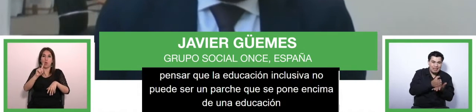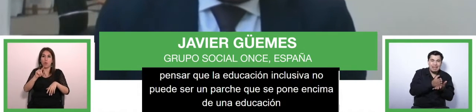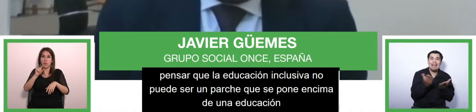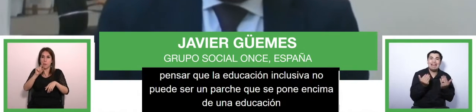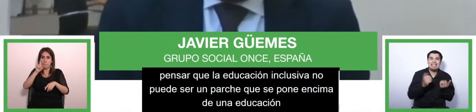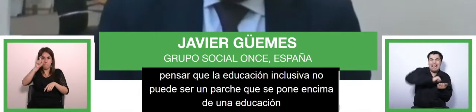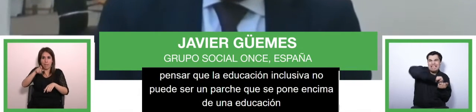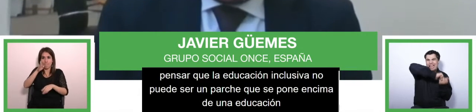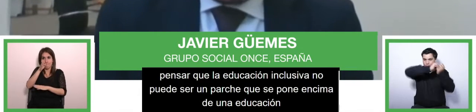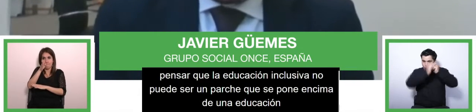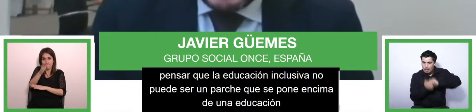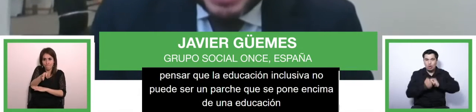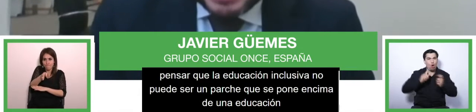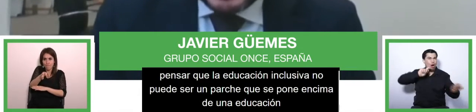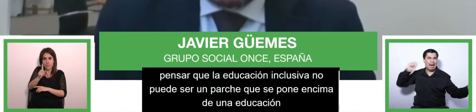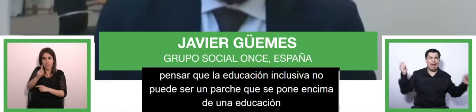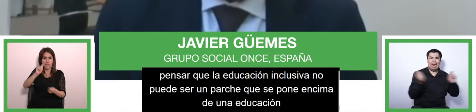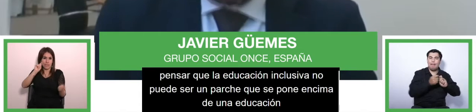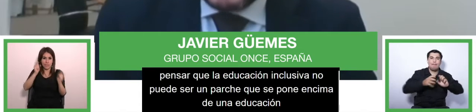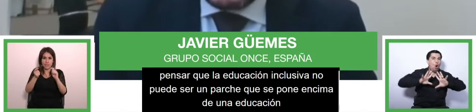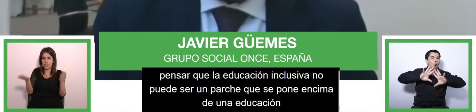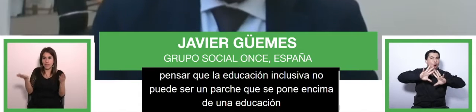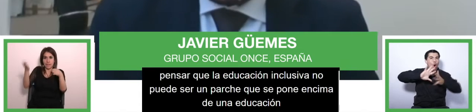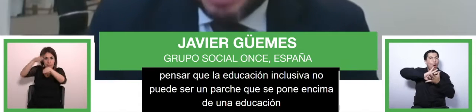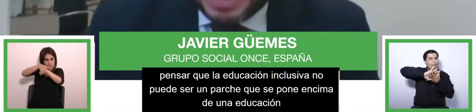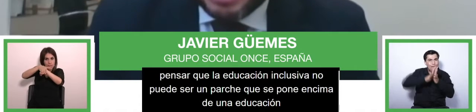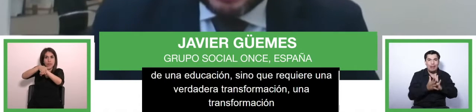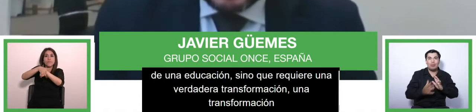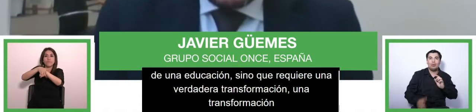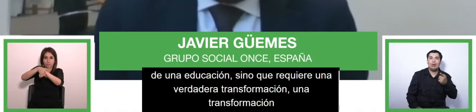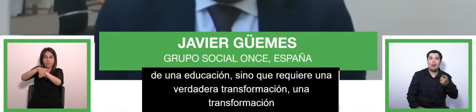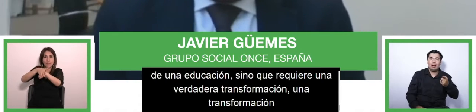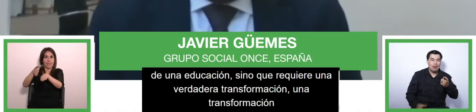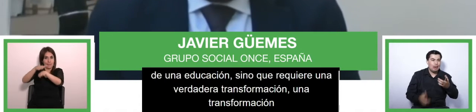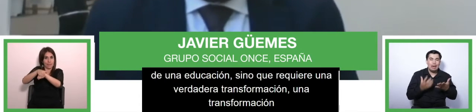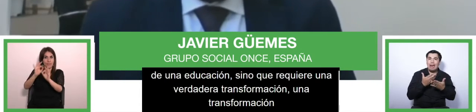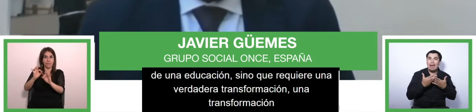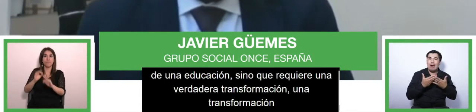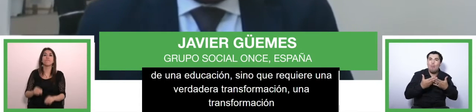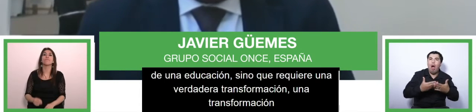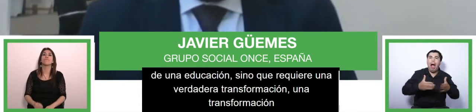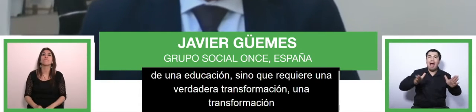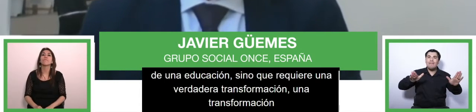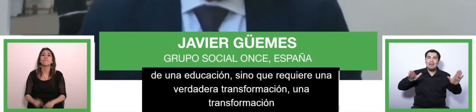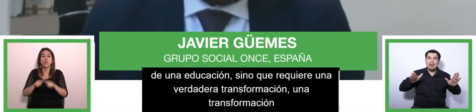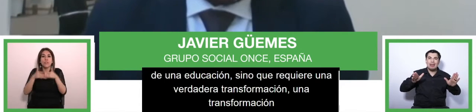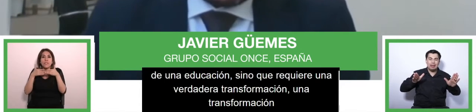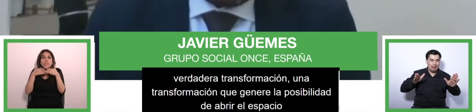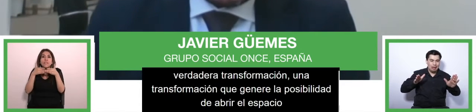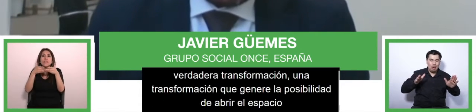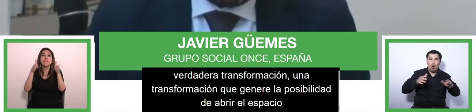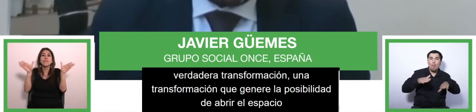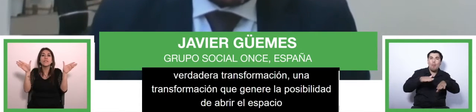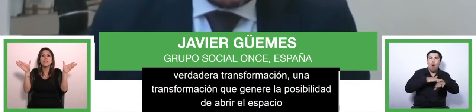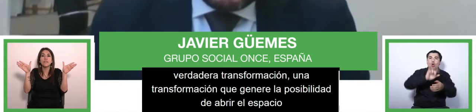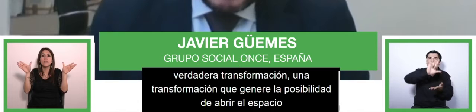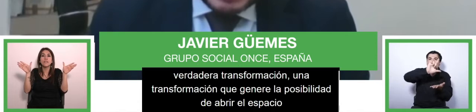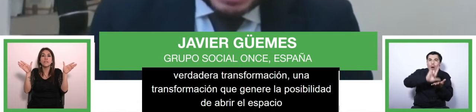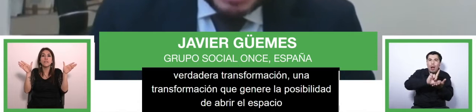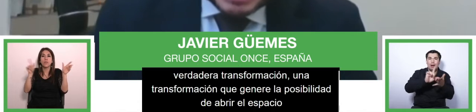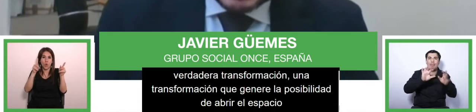Una transformación que genere la posibilidad de abrir el espacio para que la educación sea verdaderamente inclusiva.